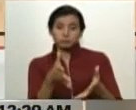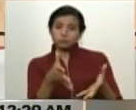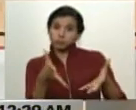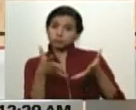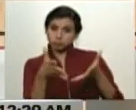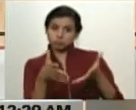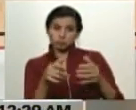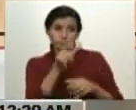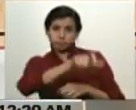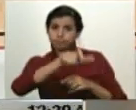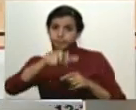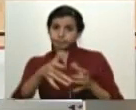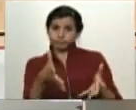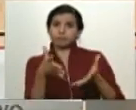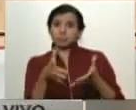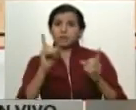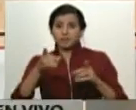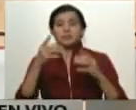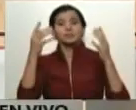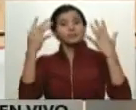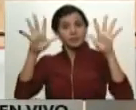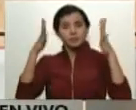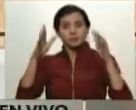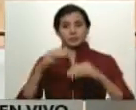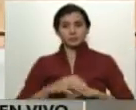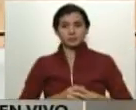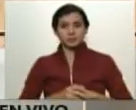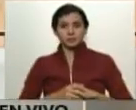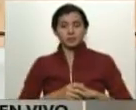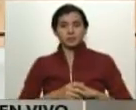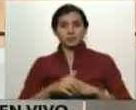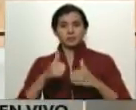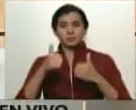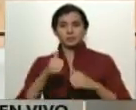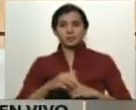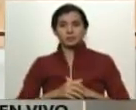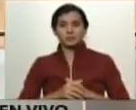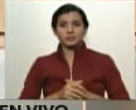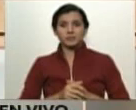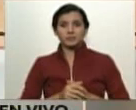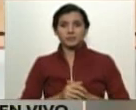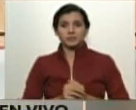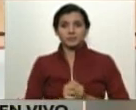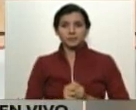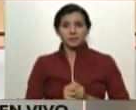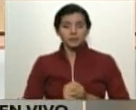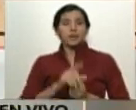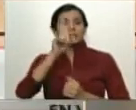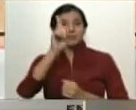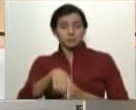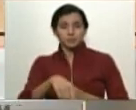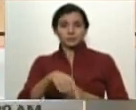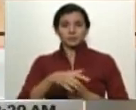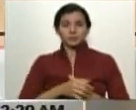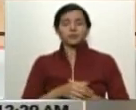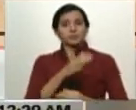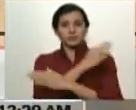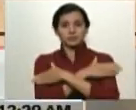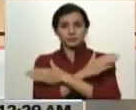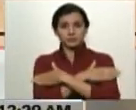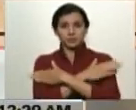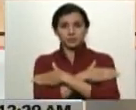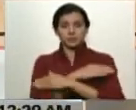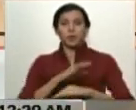deben celebrar, administrar su triunfo, y a los que han perdido también les decimos